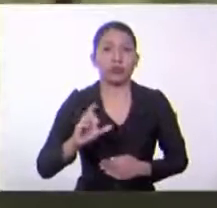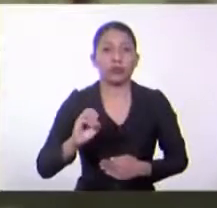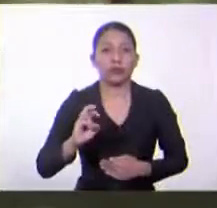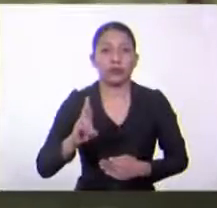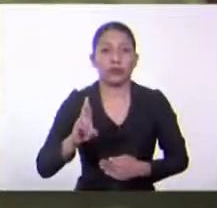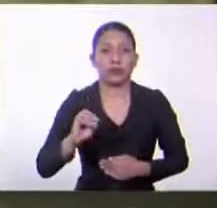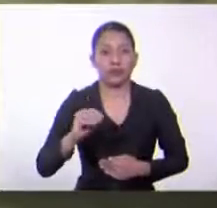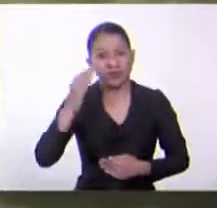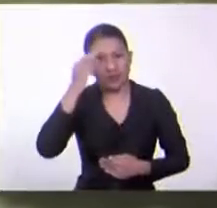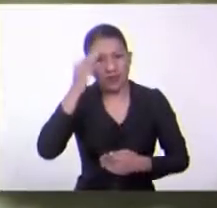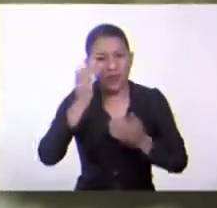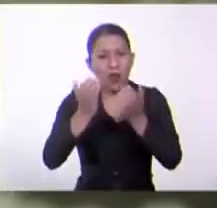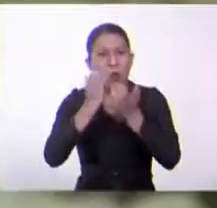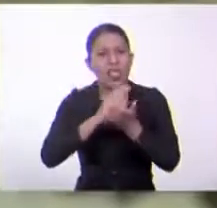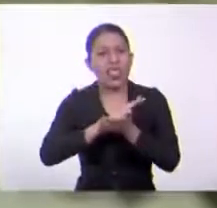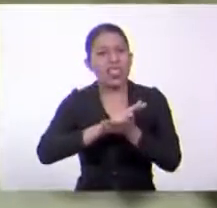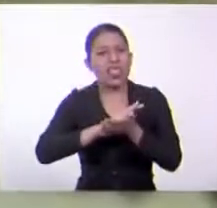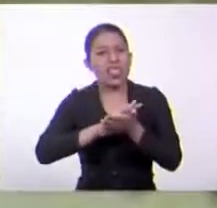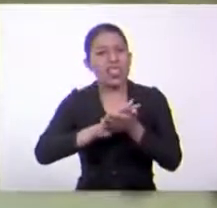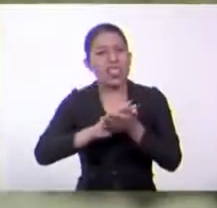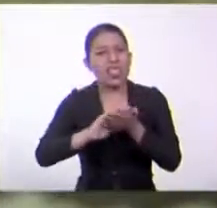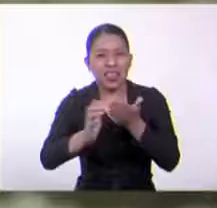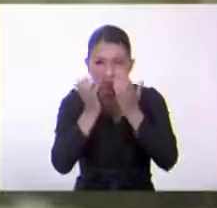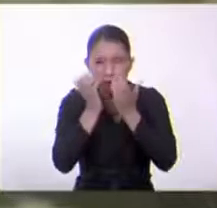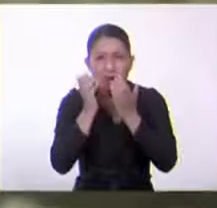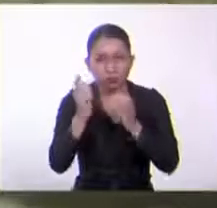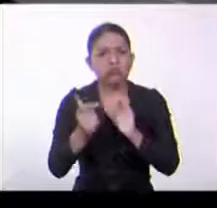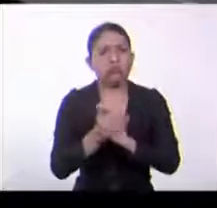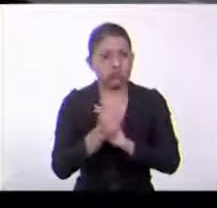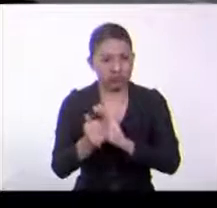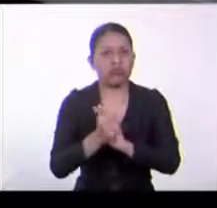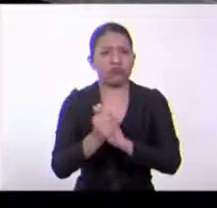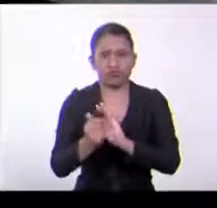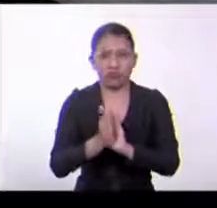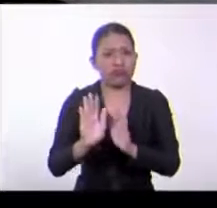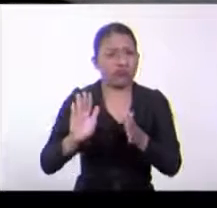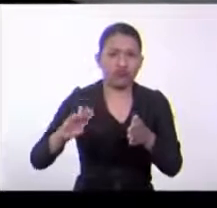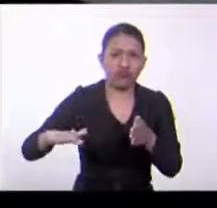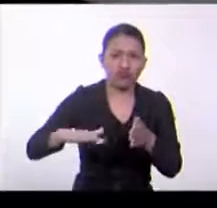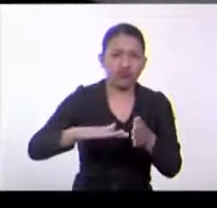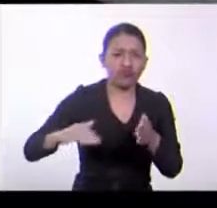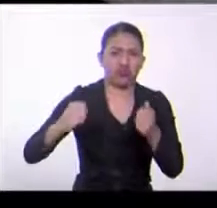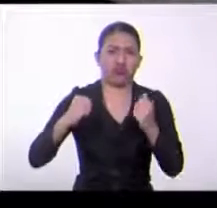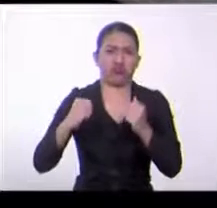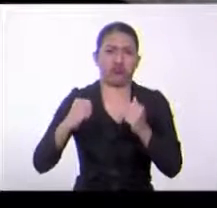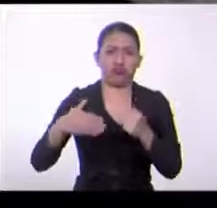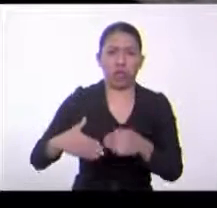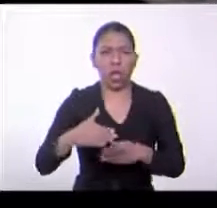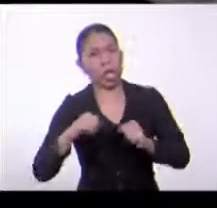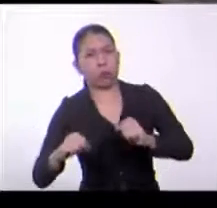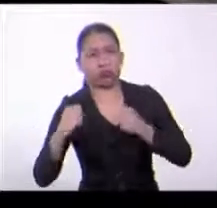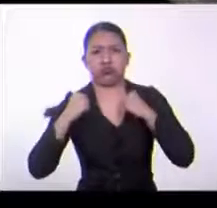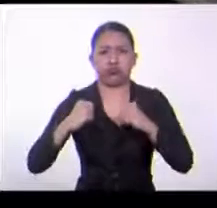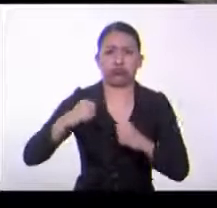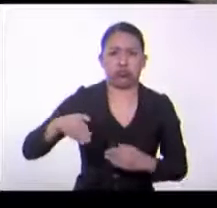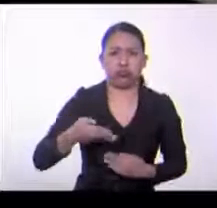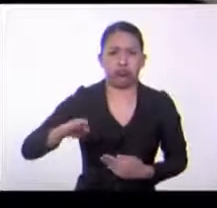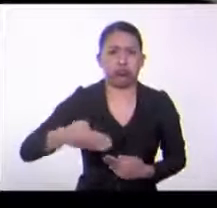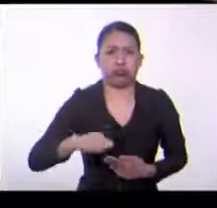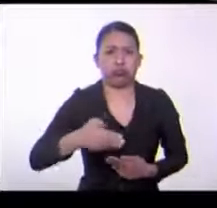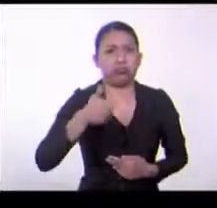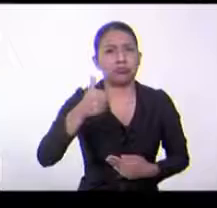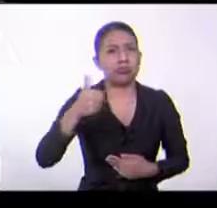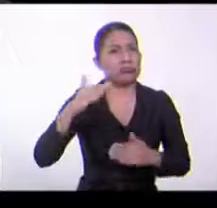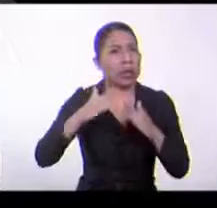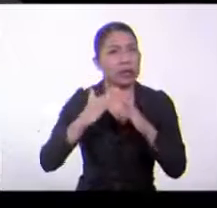para potabilizar el agua que llega a nuestras casas, y es por eso que funciona como una buena